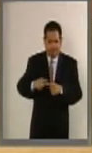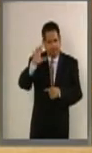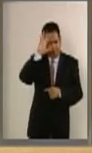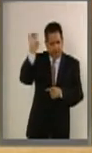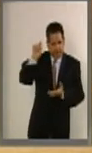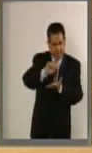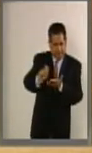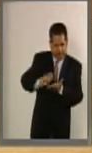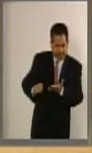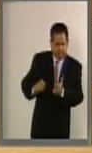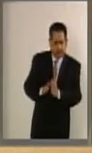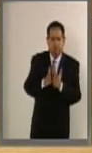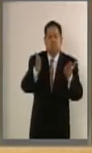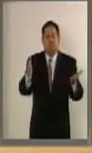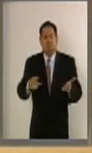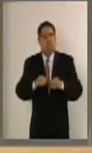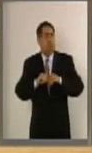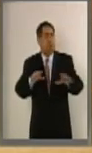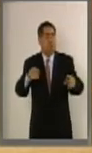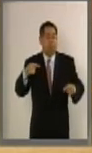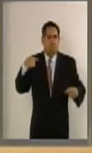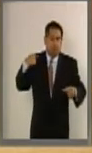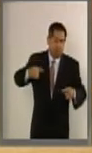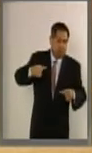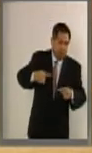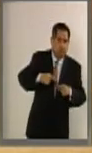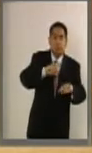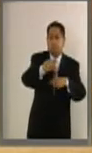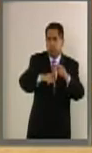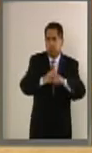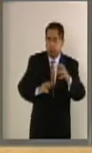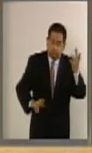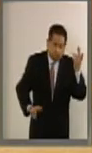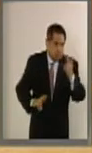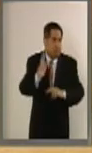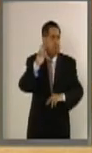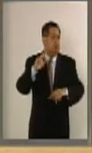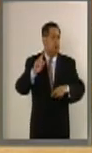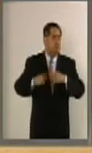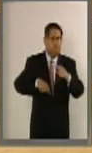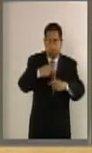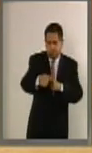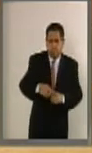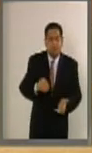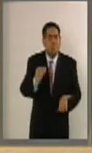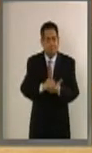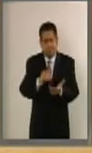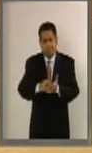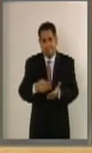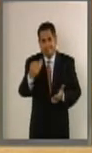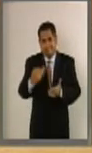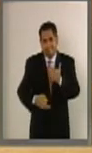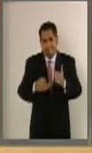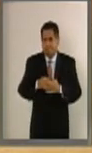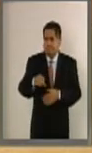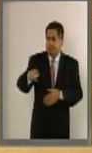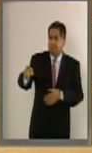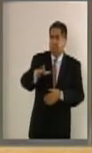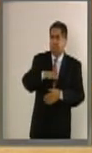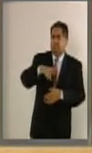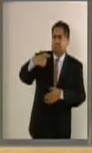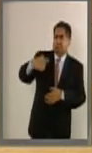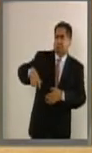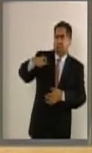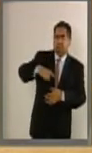días, pasando incluso por una revolución, aún está pendiente moderar la opulencia y